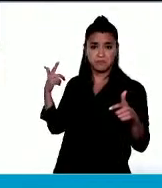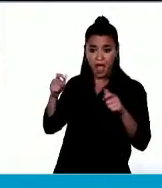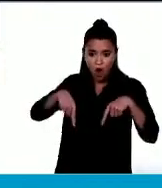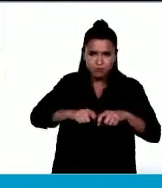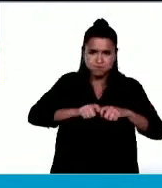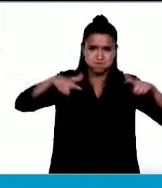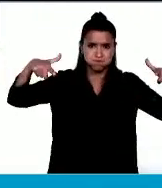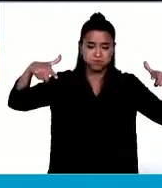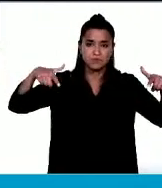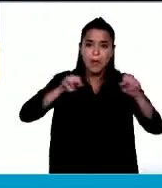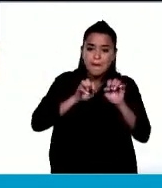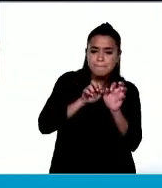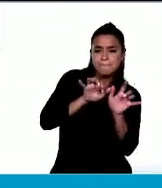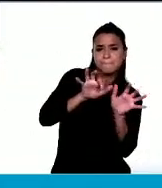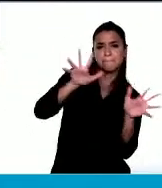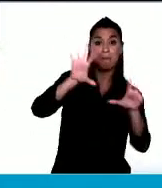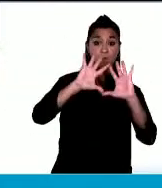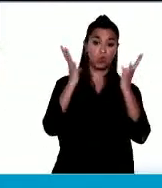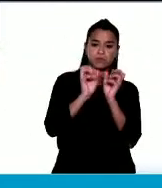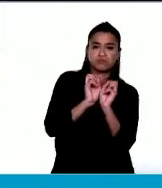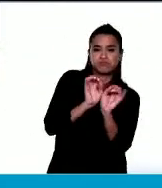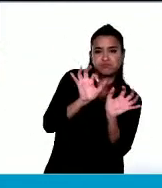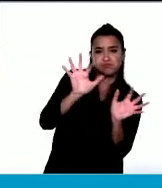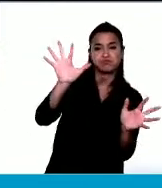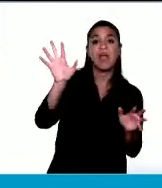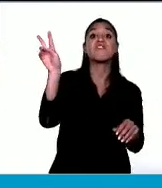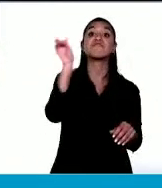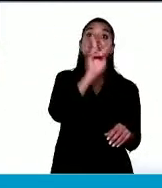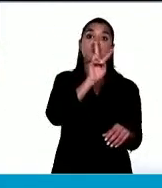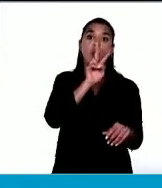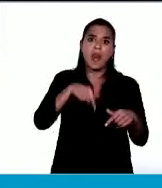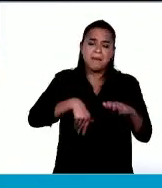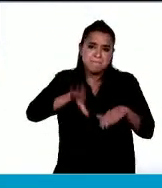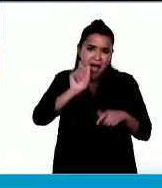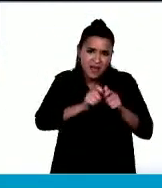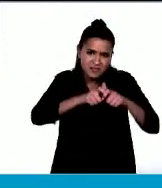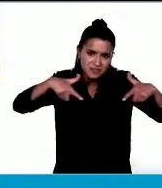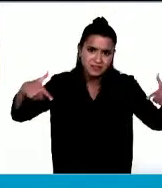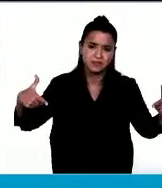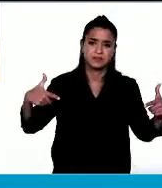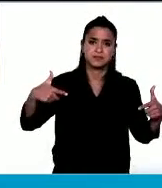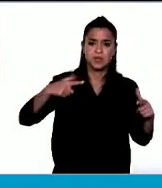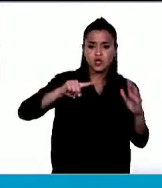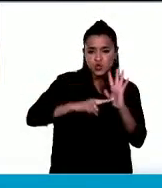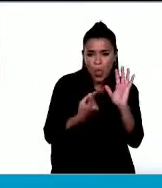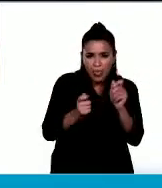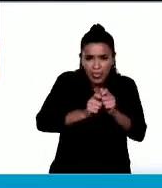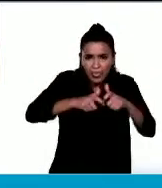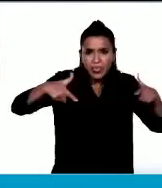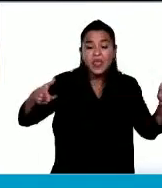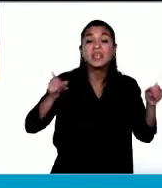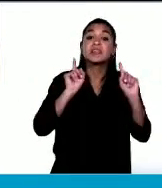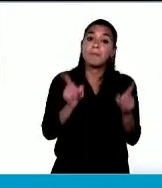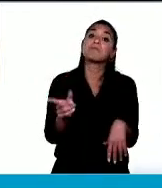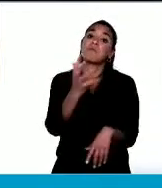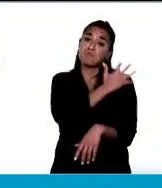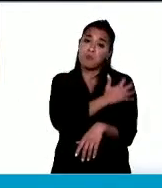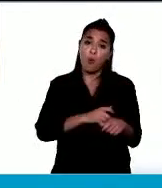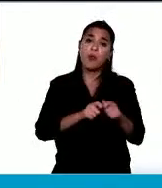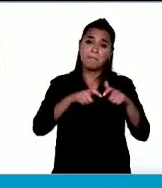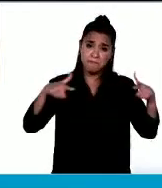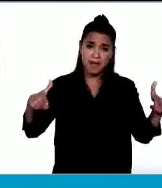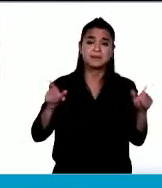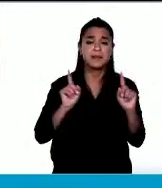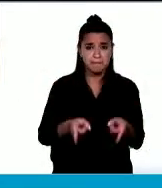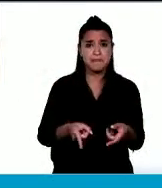Más expandida geográficamente, más femenina, más urbana y también en promedio más pobre y más